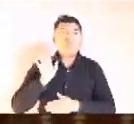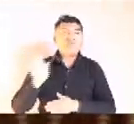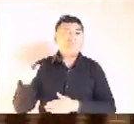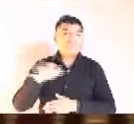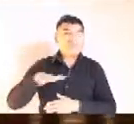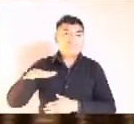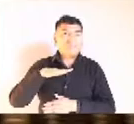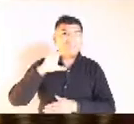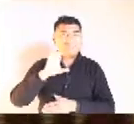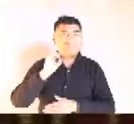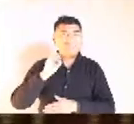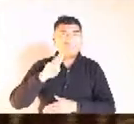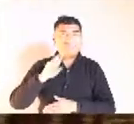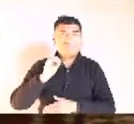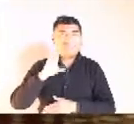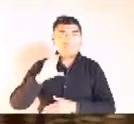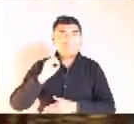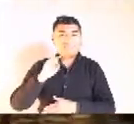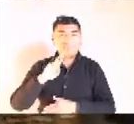Corocoro.